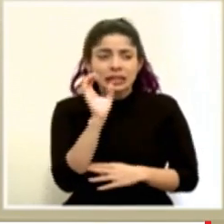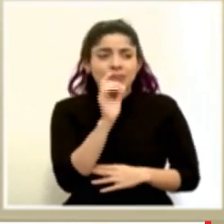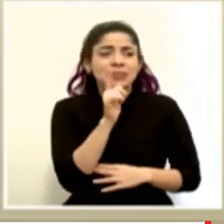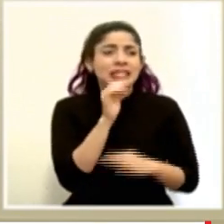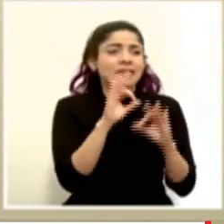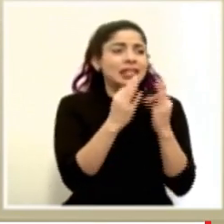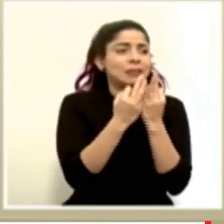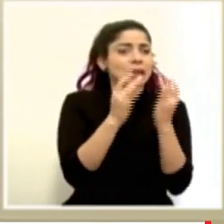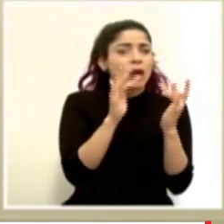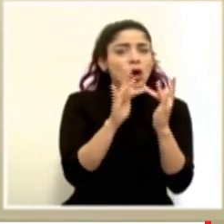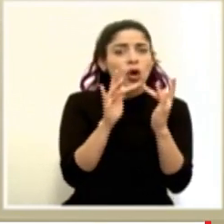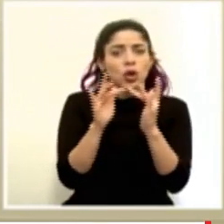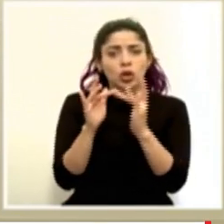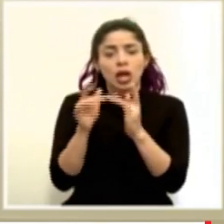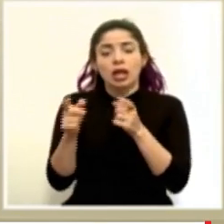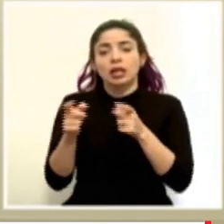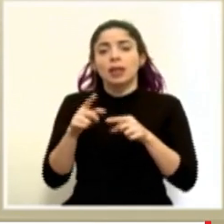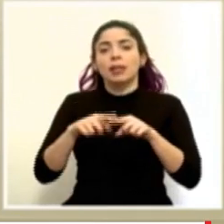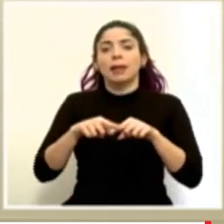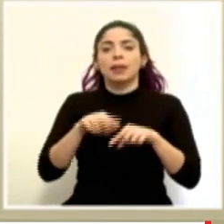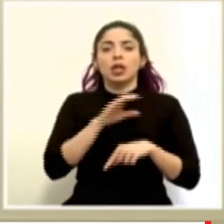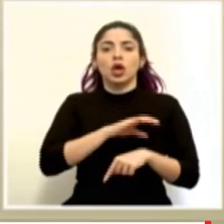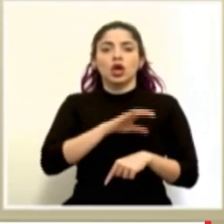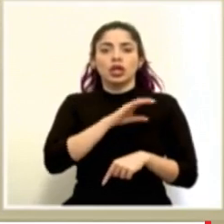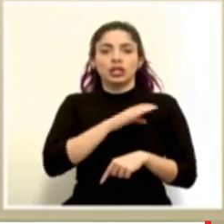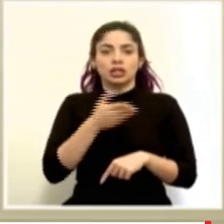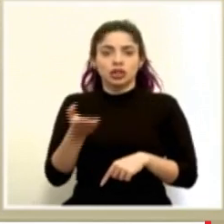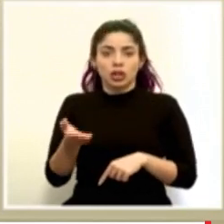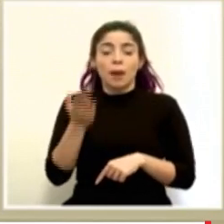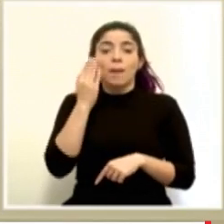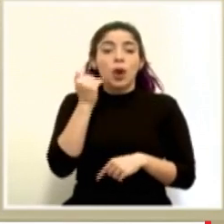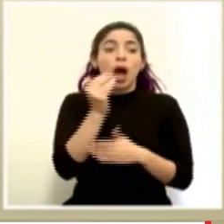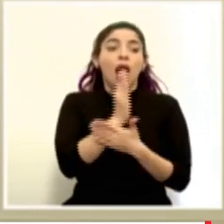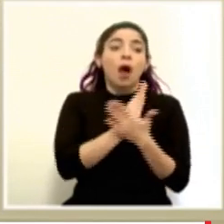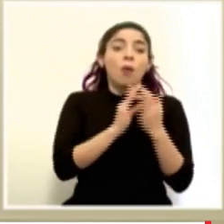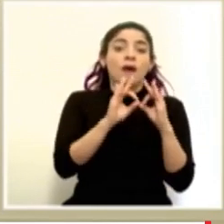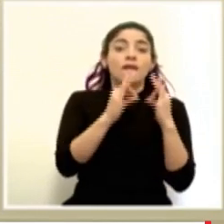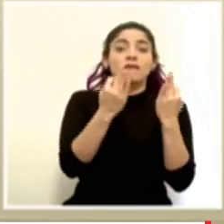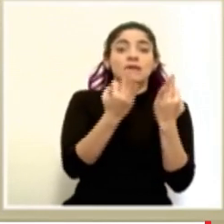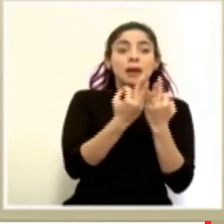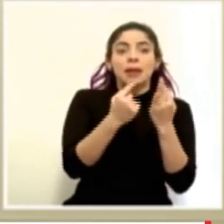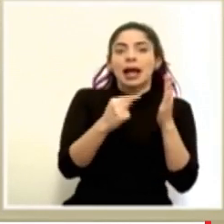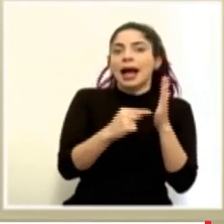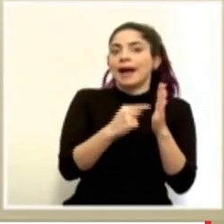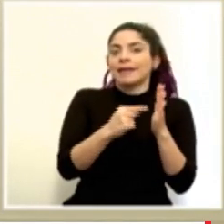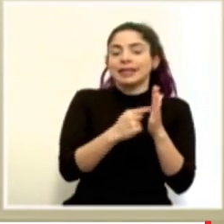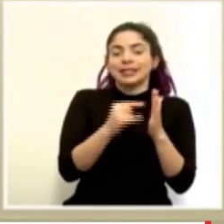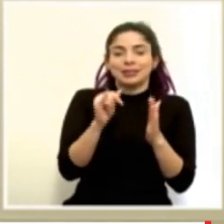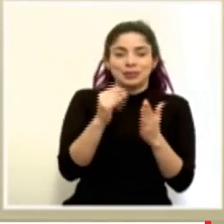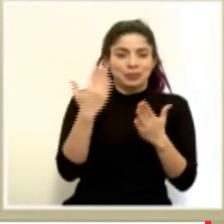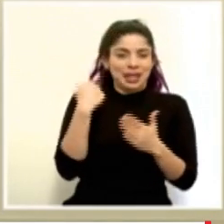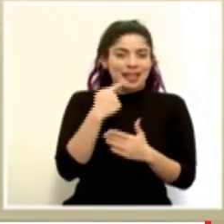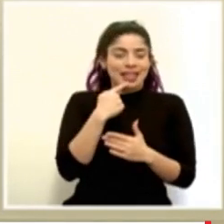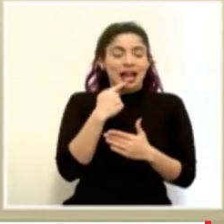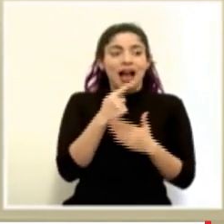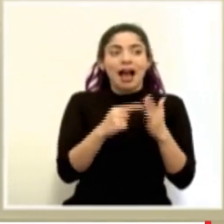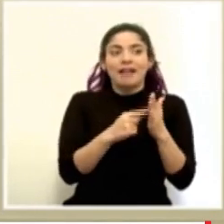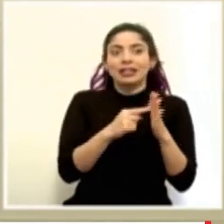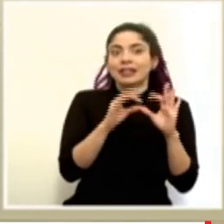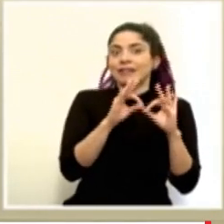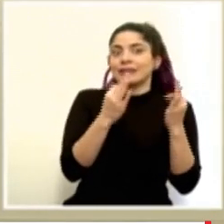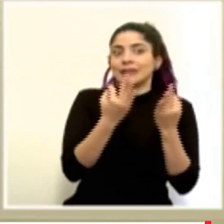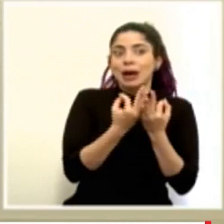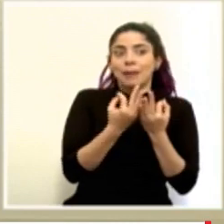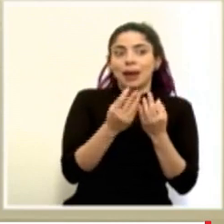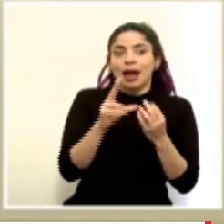contacto familiar y se maneja de acuerdo a las condiciones que se den en ese momento, porque igual hay familias que a veces pues no tienen, como indicábamos, todos